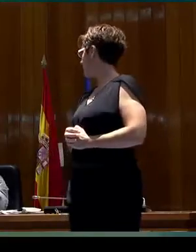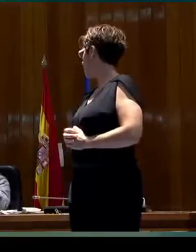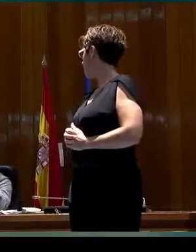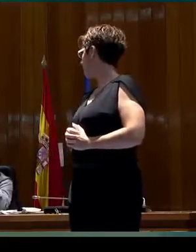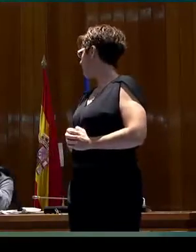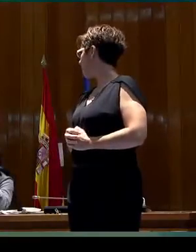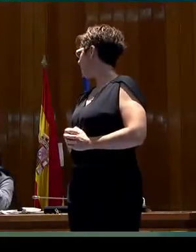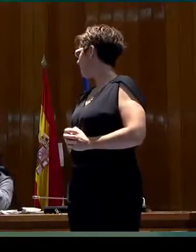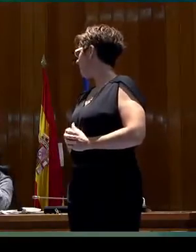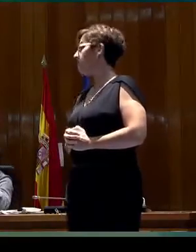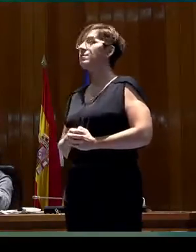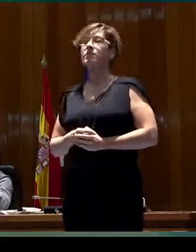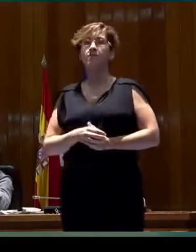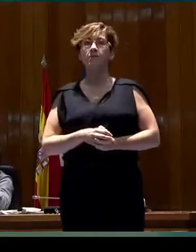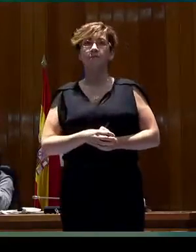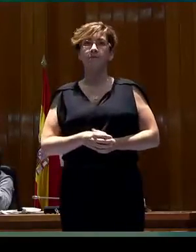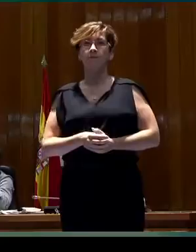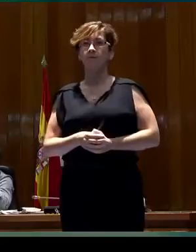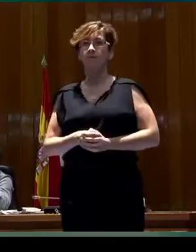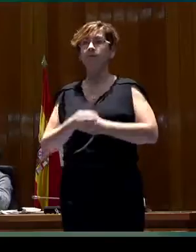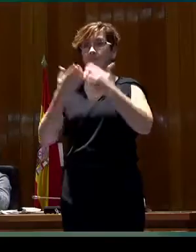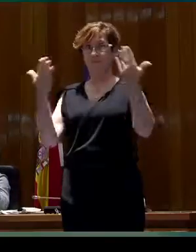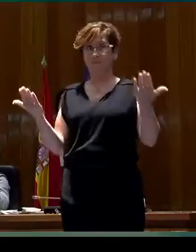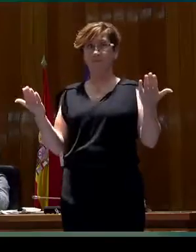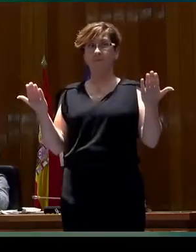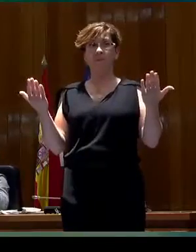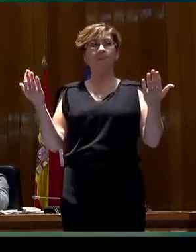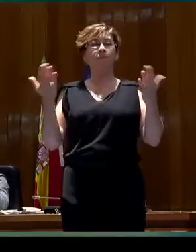bien. En principio, tenemos que tener claro